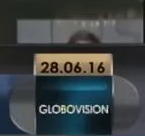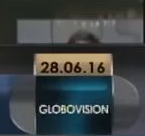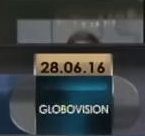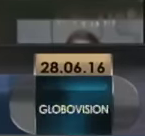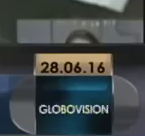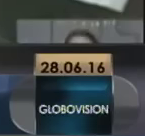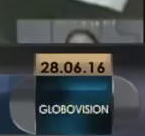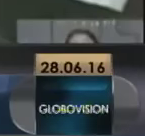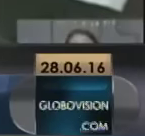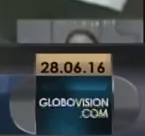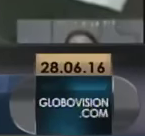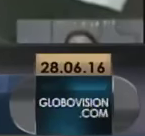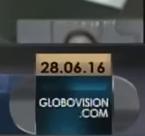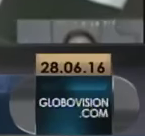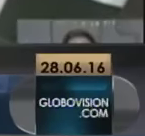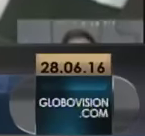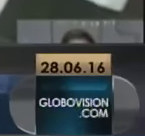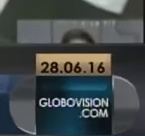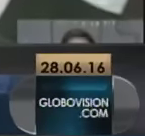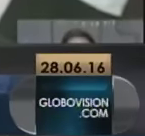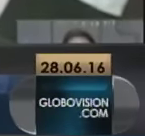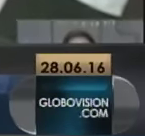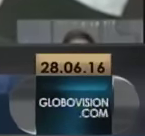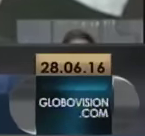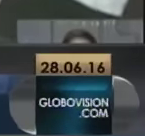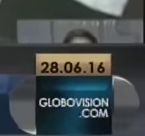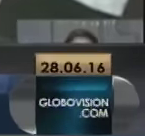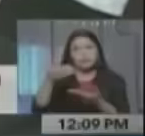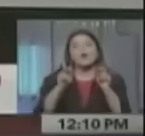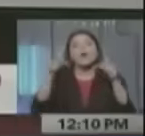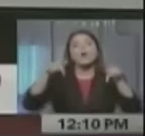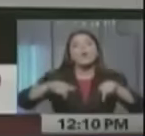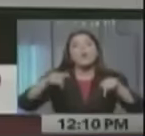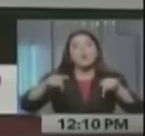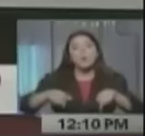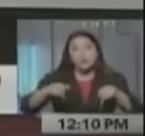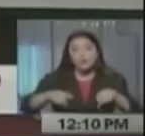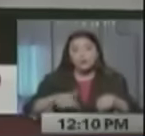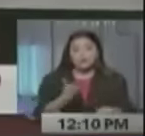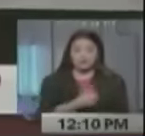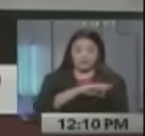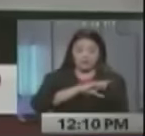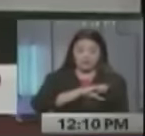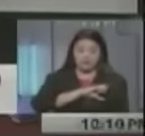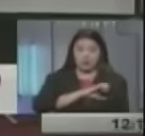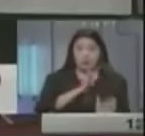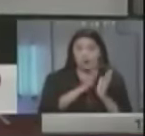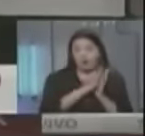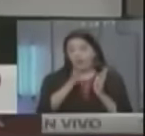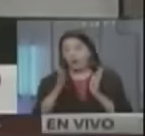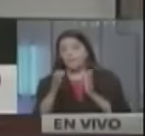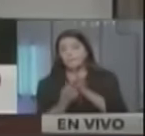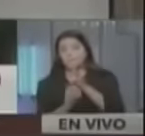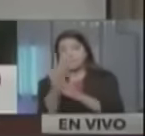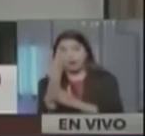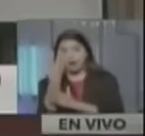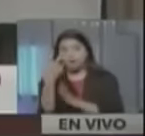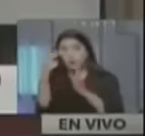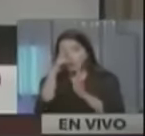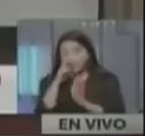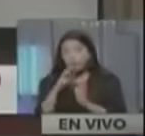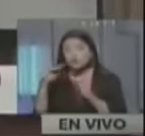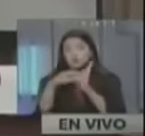Poder Popular para la Salud adquiere para los programas de salud. De enero a mayo del 2015